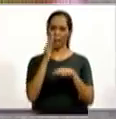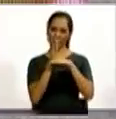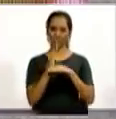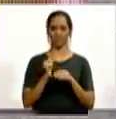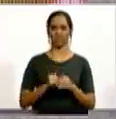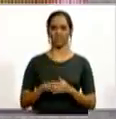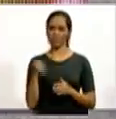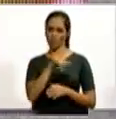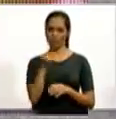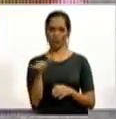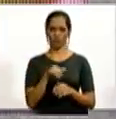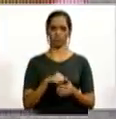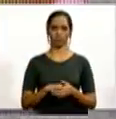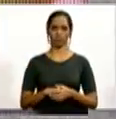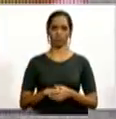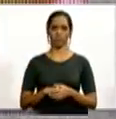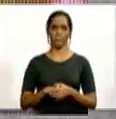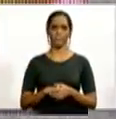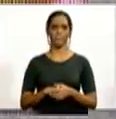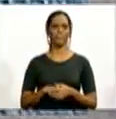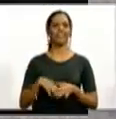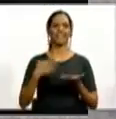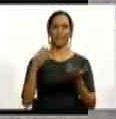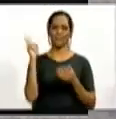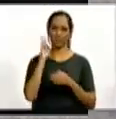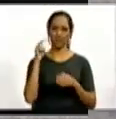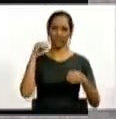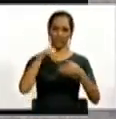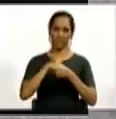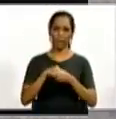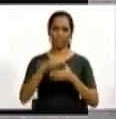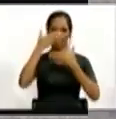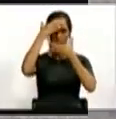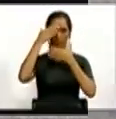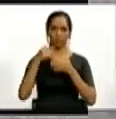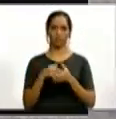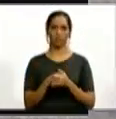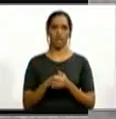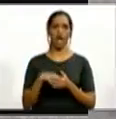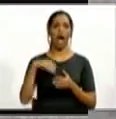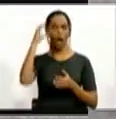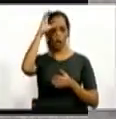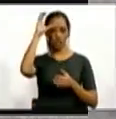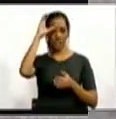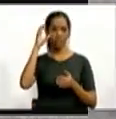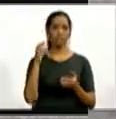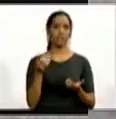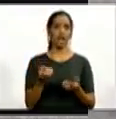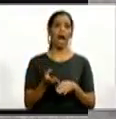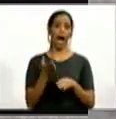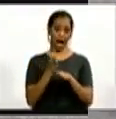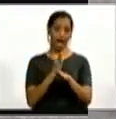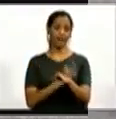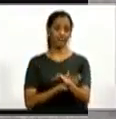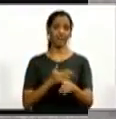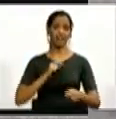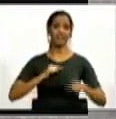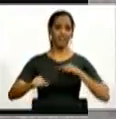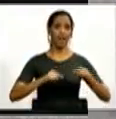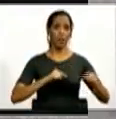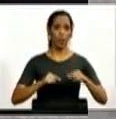Que Venezuela está penetrada por el terrorismo. A conciencia antes sí había una dictadura, para mí antes había la